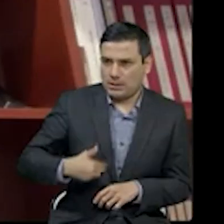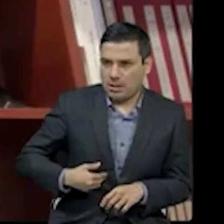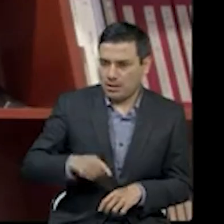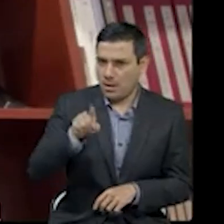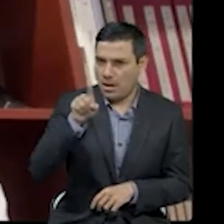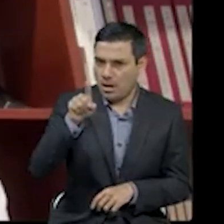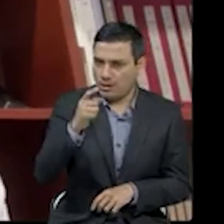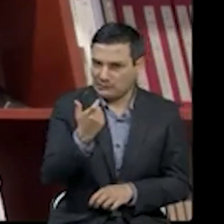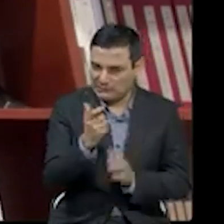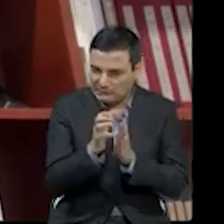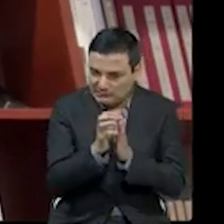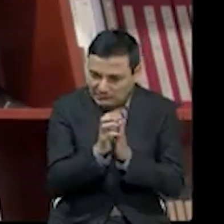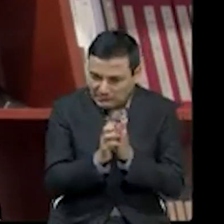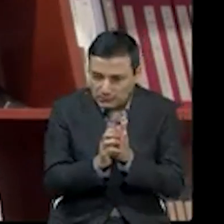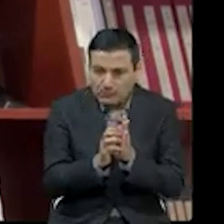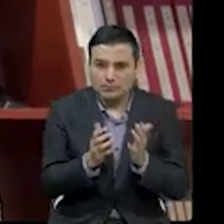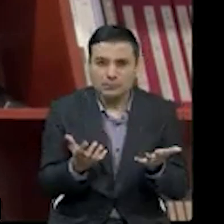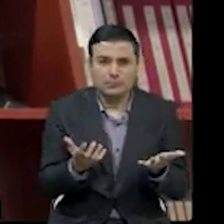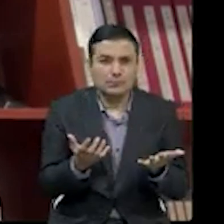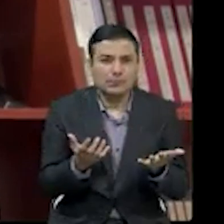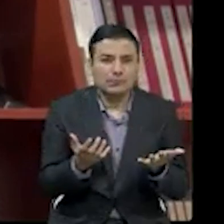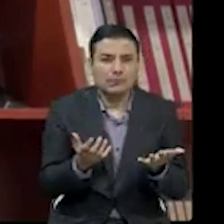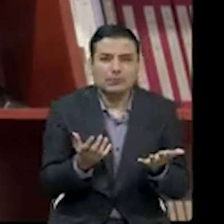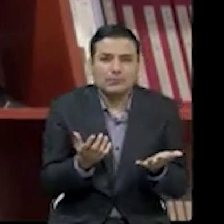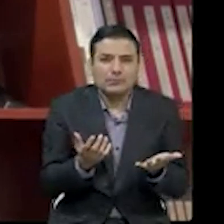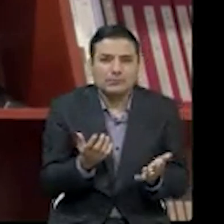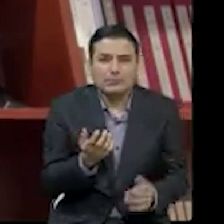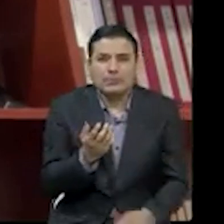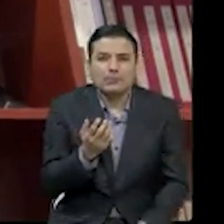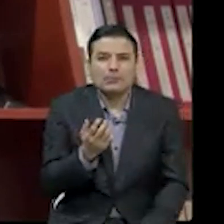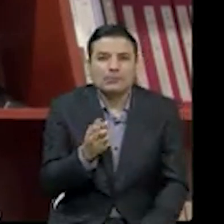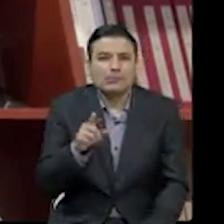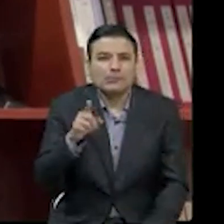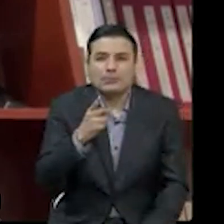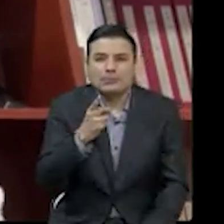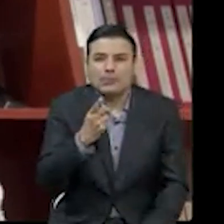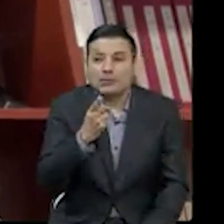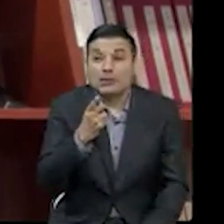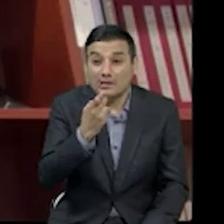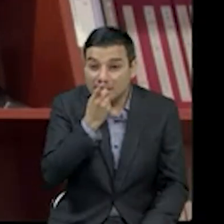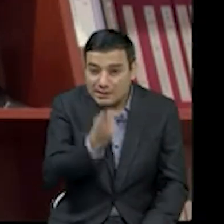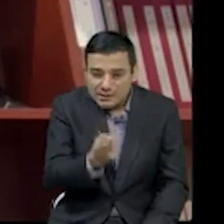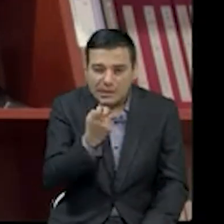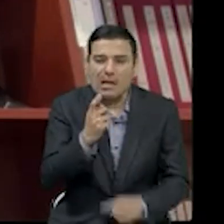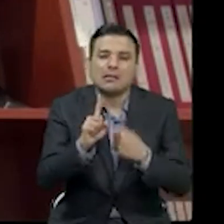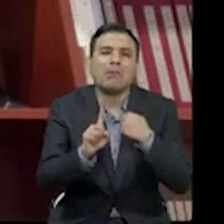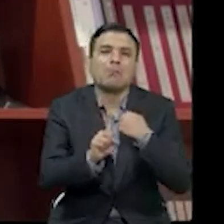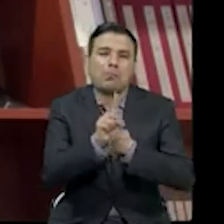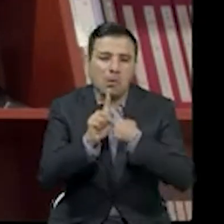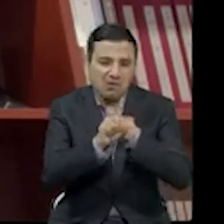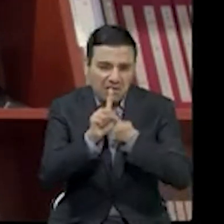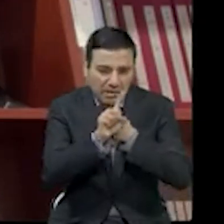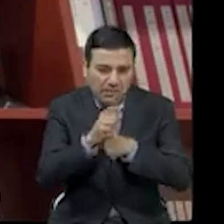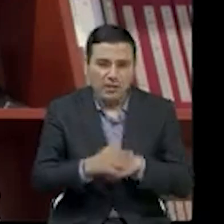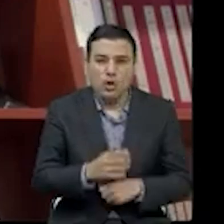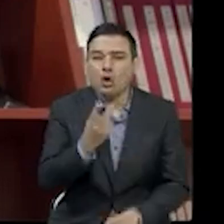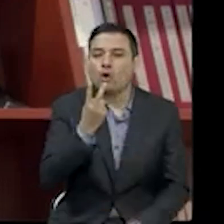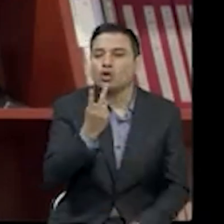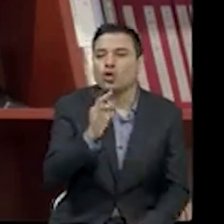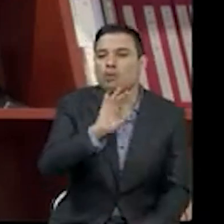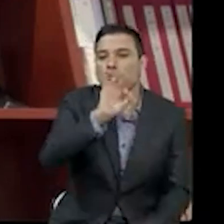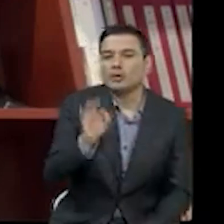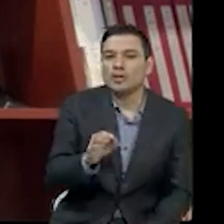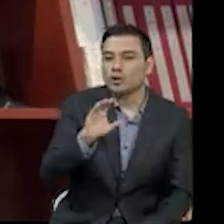patria, hay cerca de 2% de CAEs, si mal no recuerdo, que no se han podido